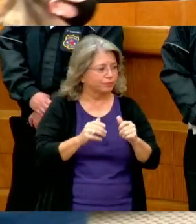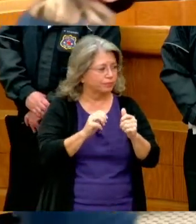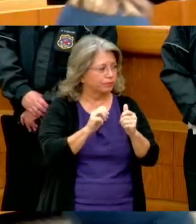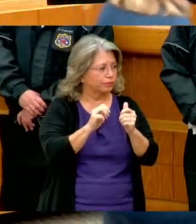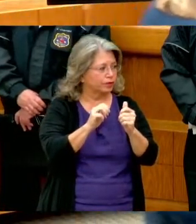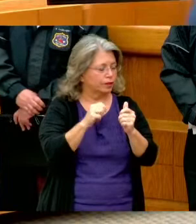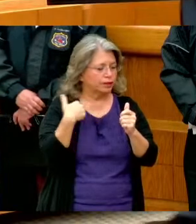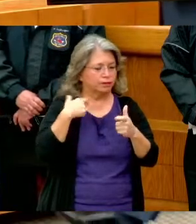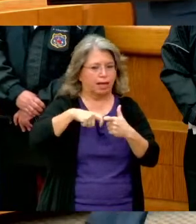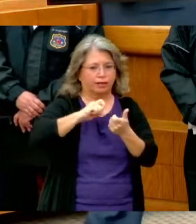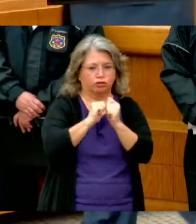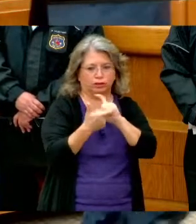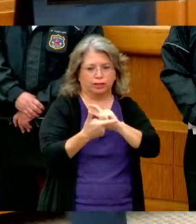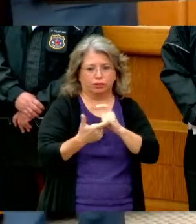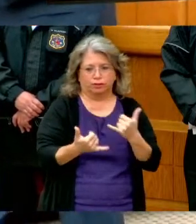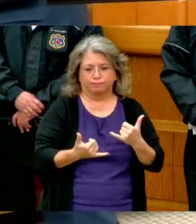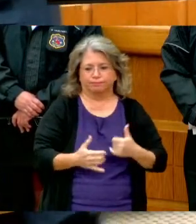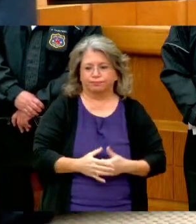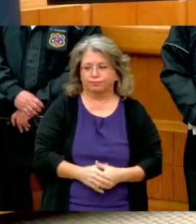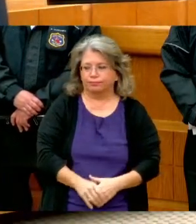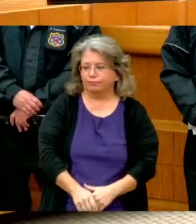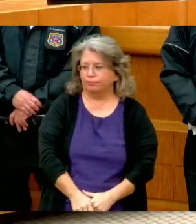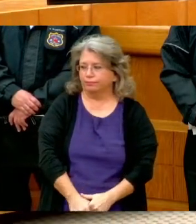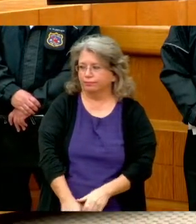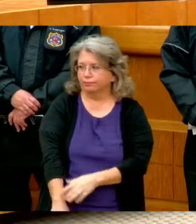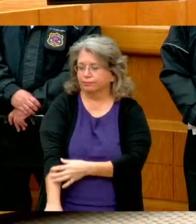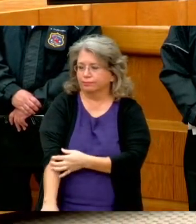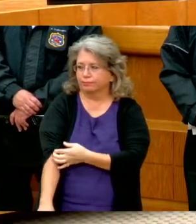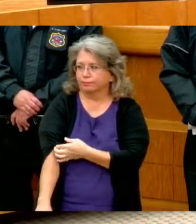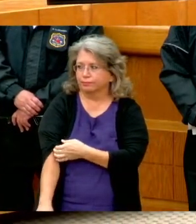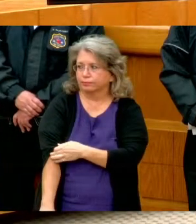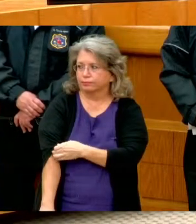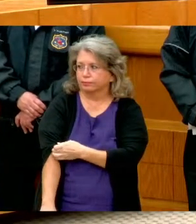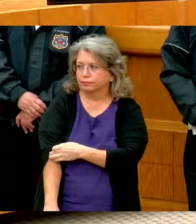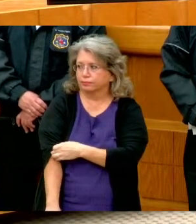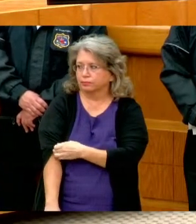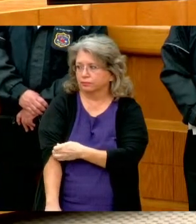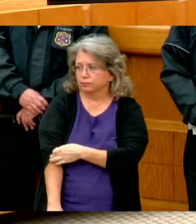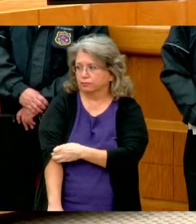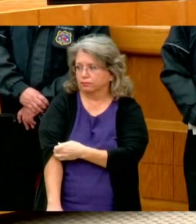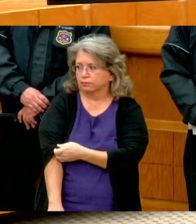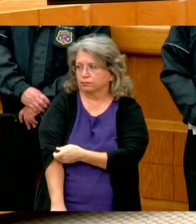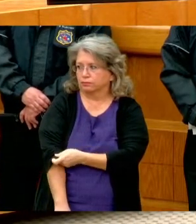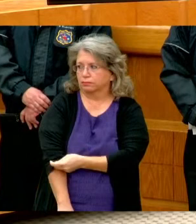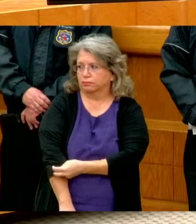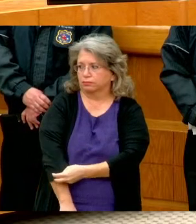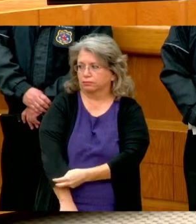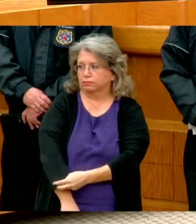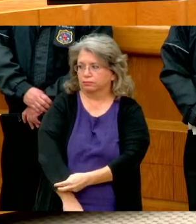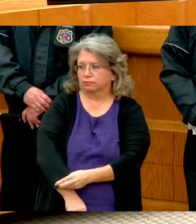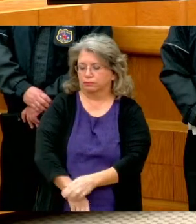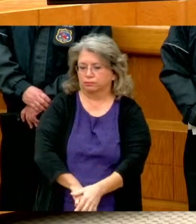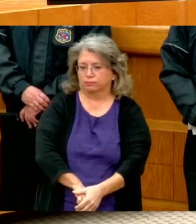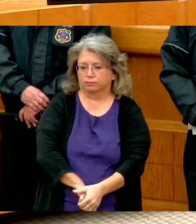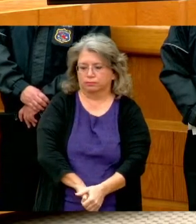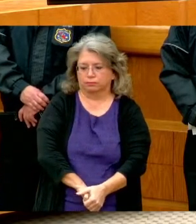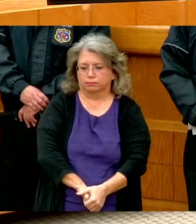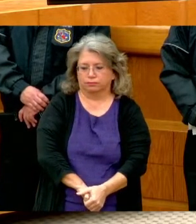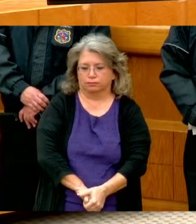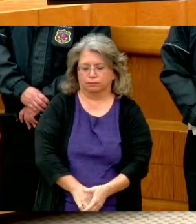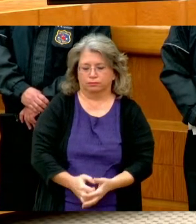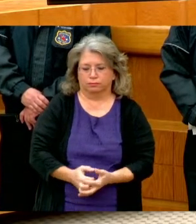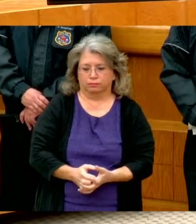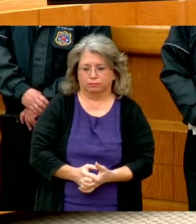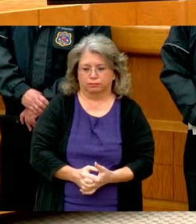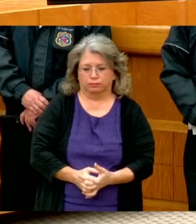se reportó el primer caso del coronavirus en el condado de Nueces y ahora, como un milagro y en tiempo récord, ya contamos con la vacuna. Hoy le vamos a dar los detalles,